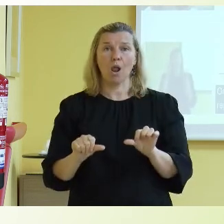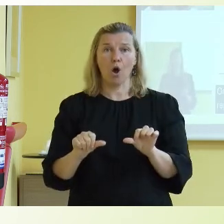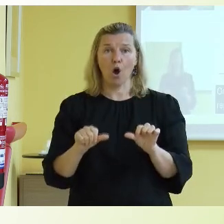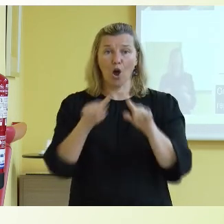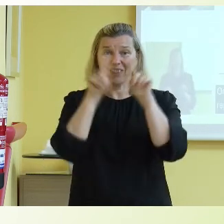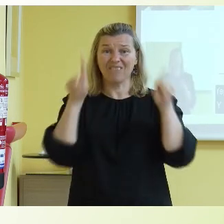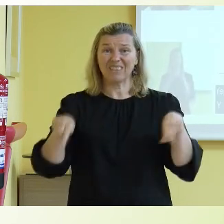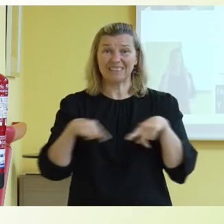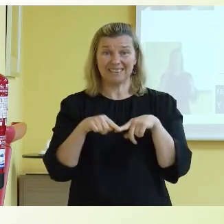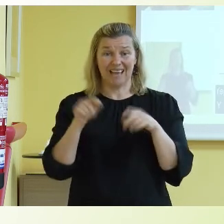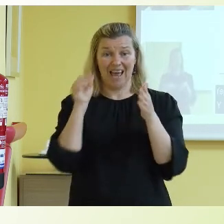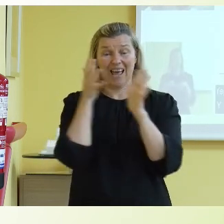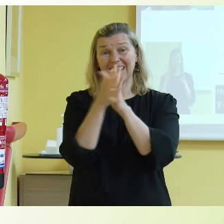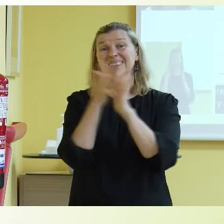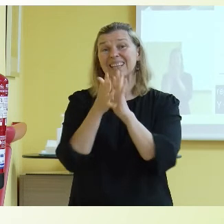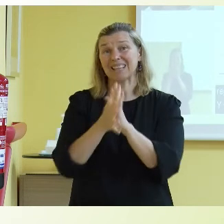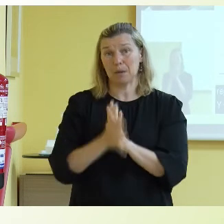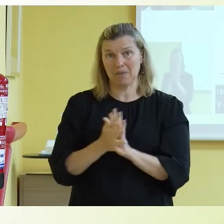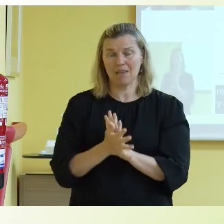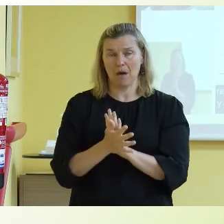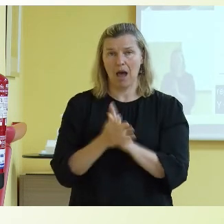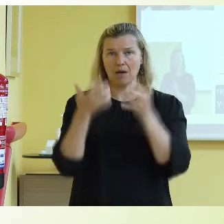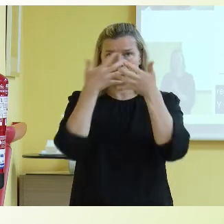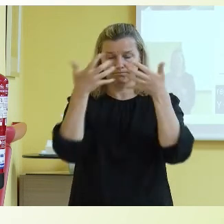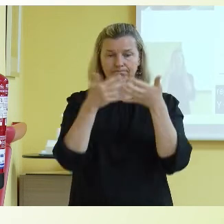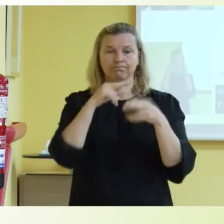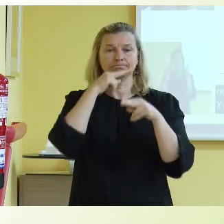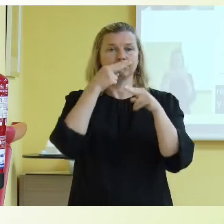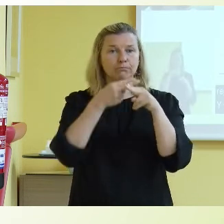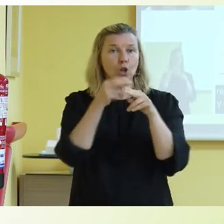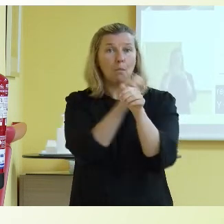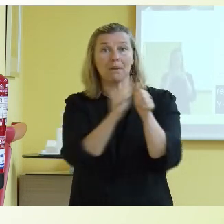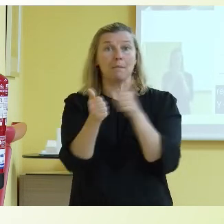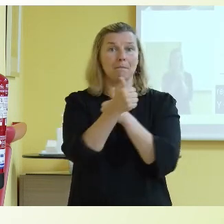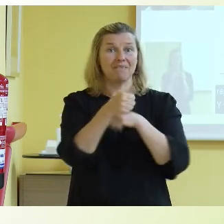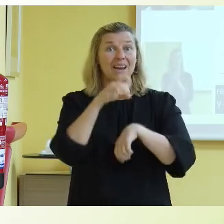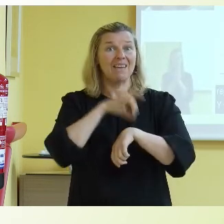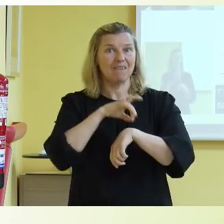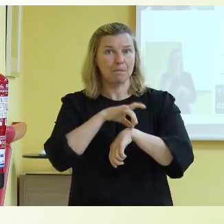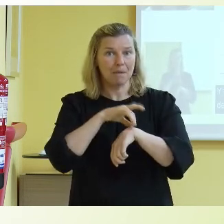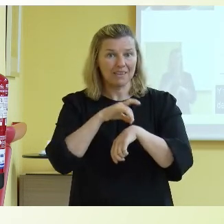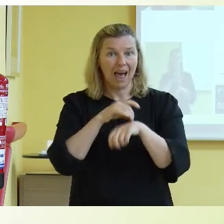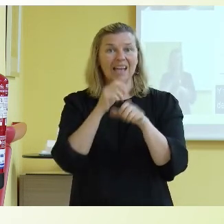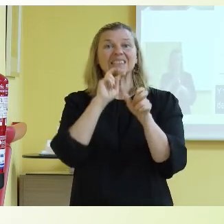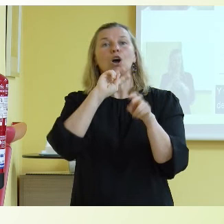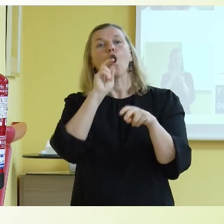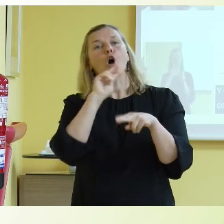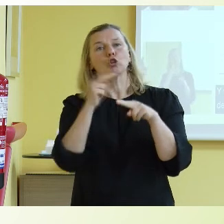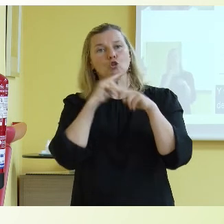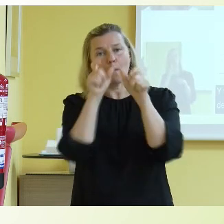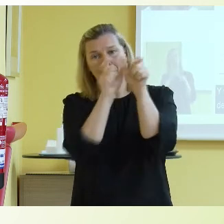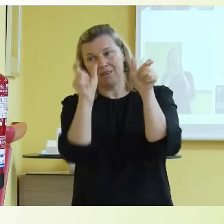se genera y que incluye el nombre preferente de la enfermedad con sus sinónimos, el